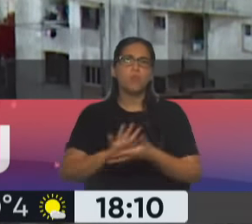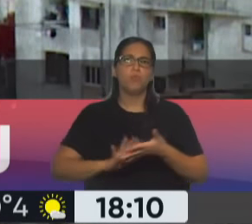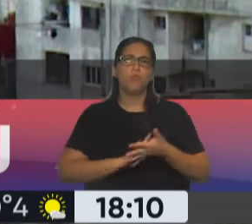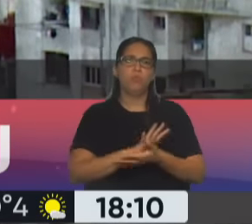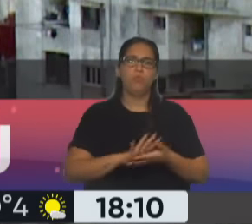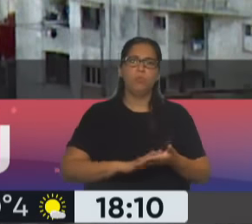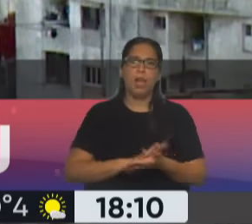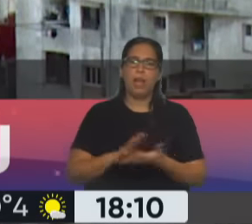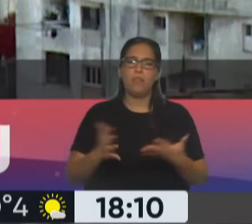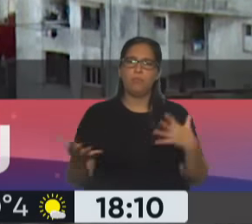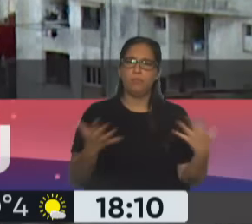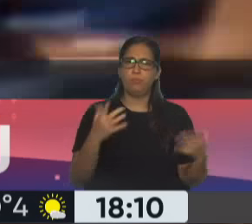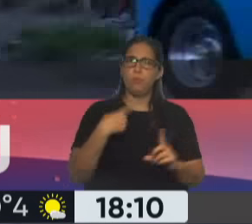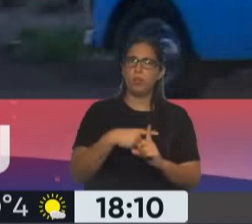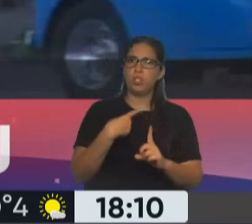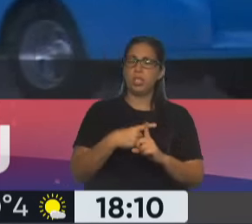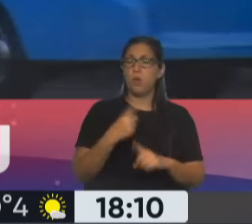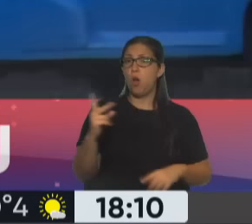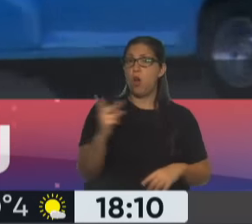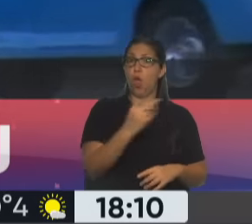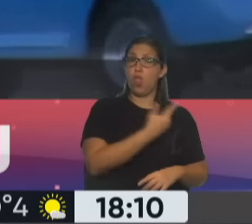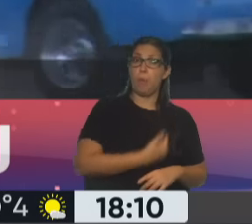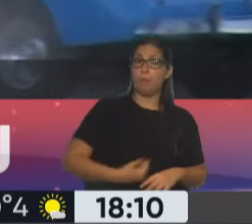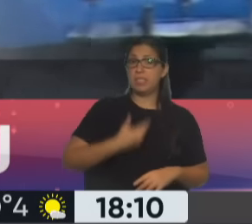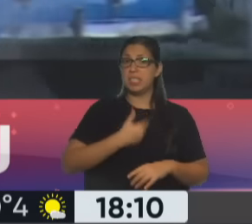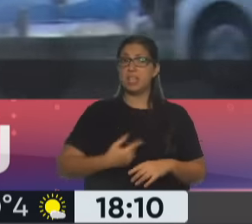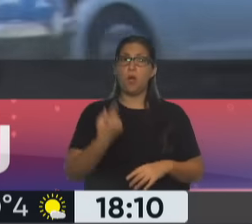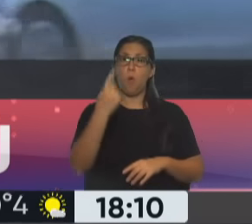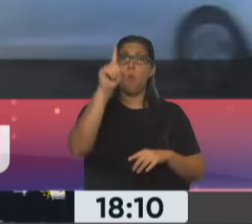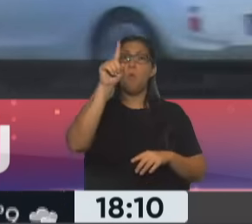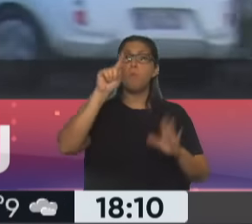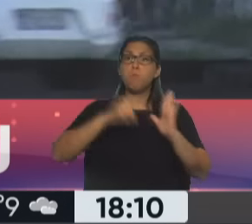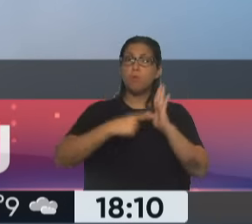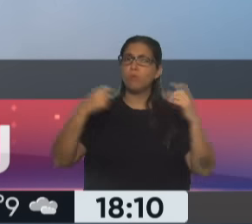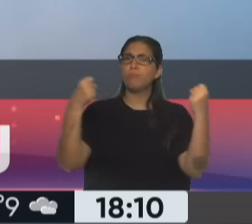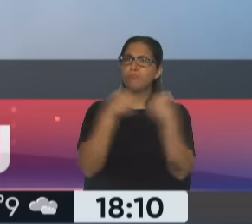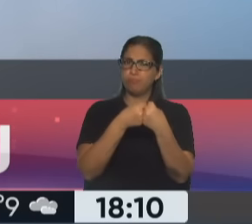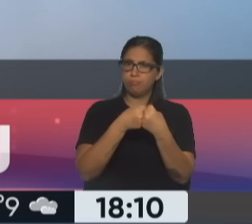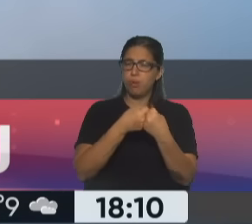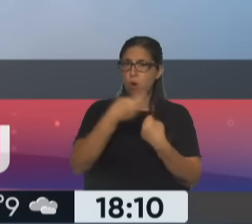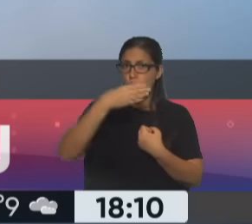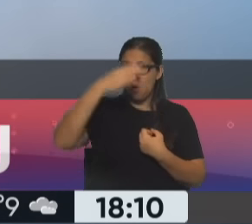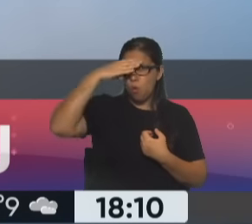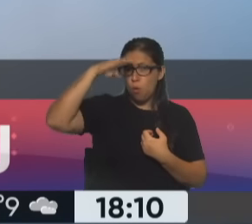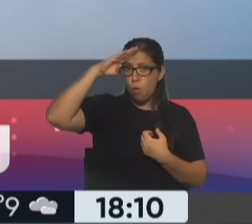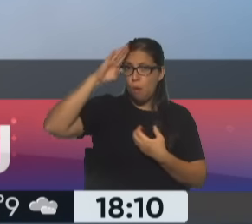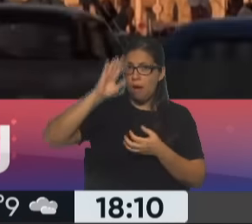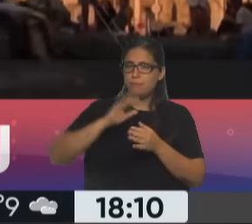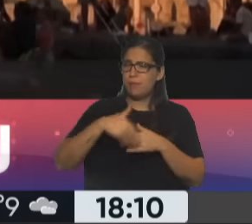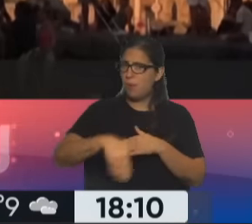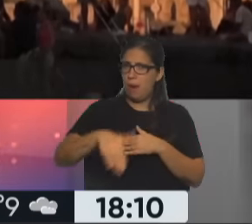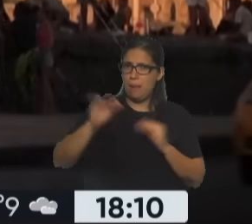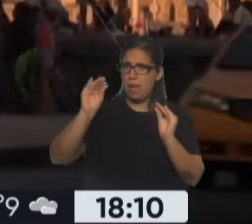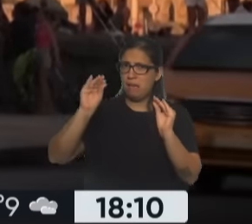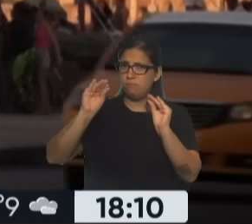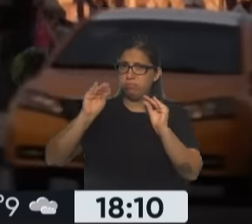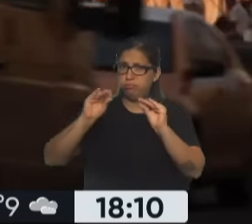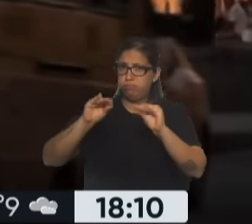y Díaz-Canel coinciden en un punto central. Cuba se encuentra muy cerca del colapso y